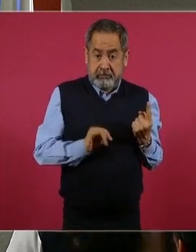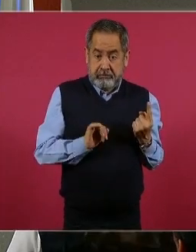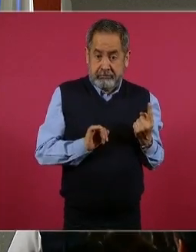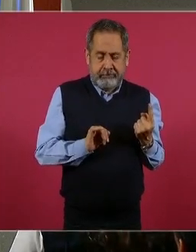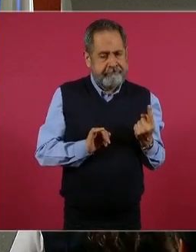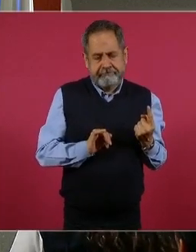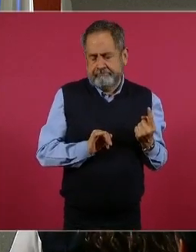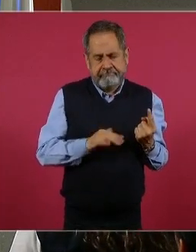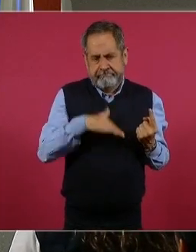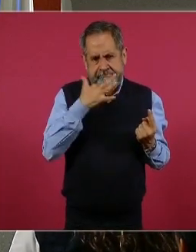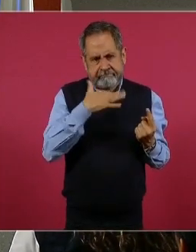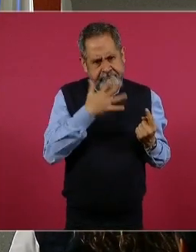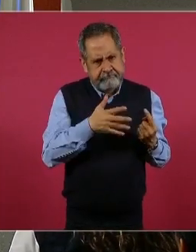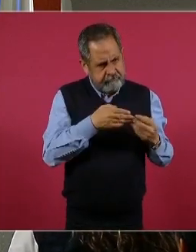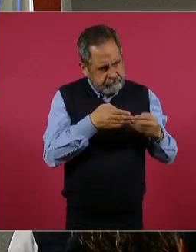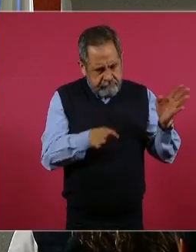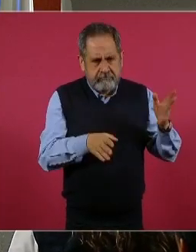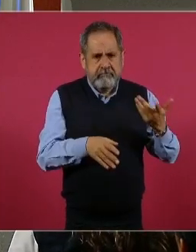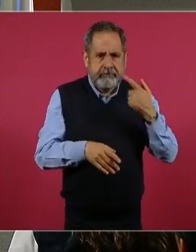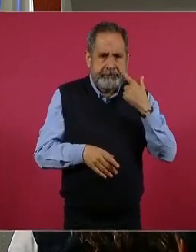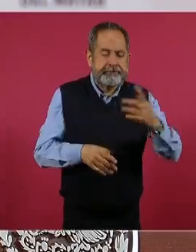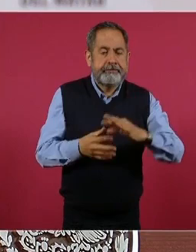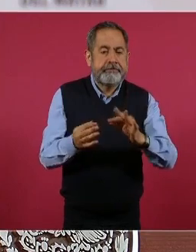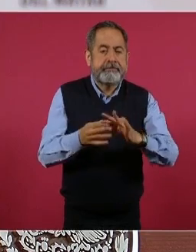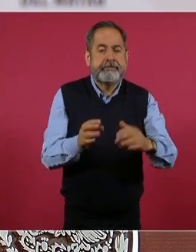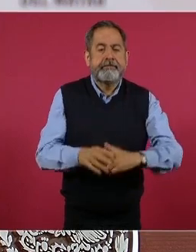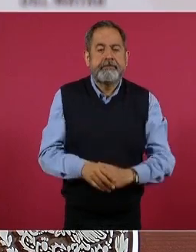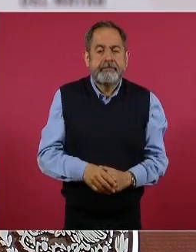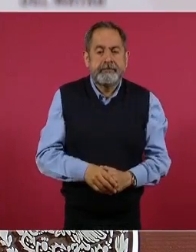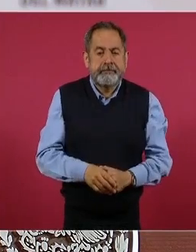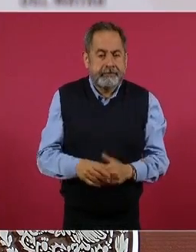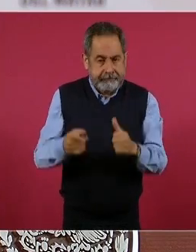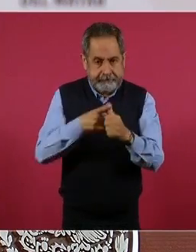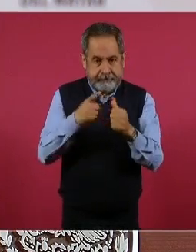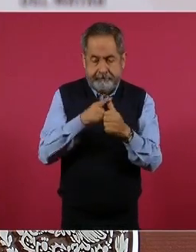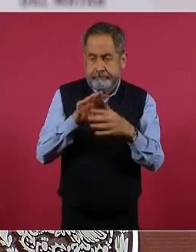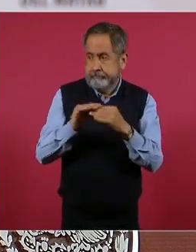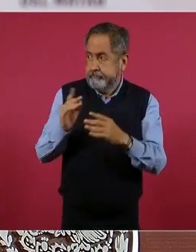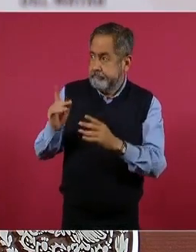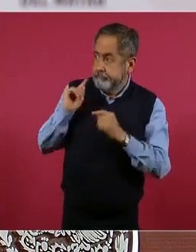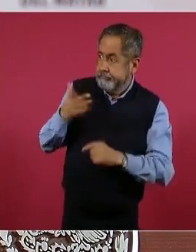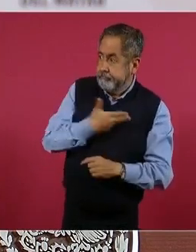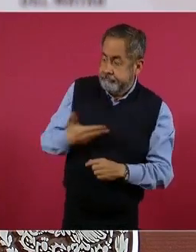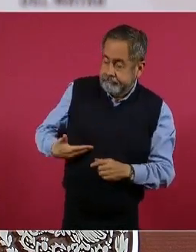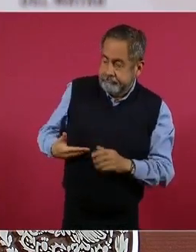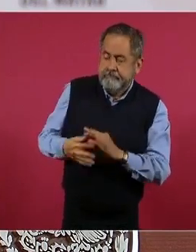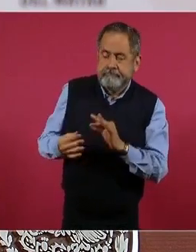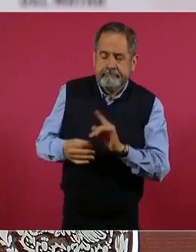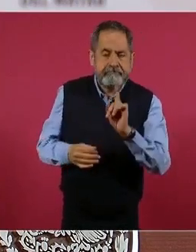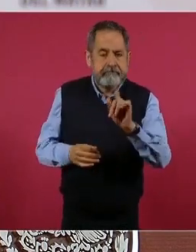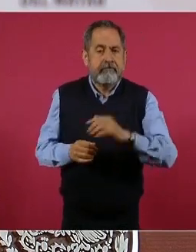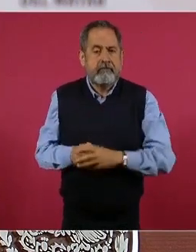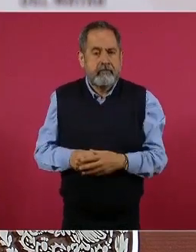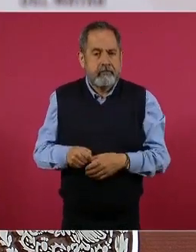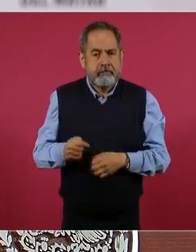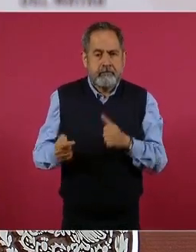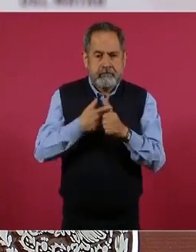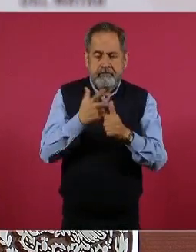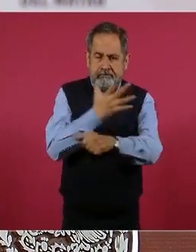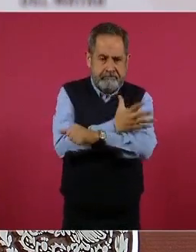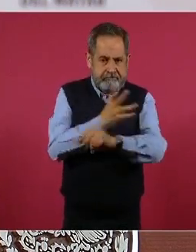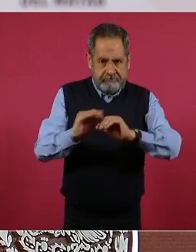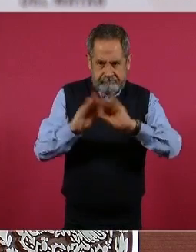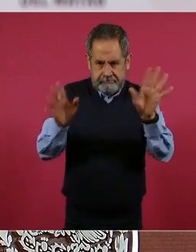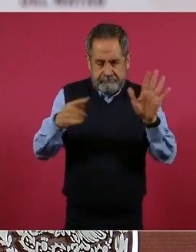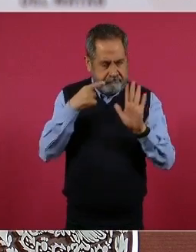Siguiente, por favor. En primer lugar, y como nos ha enseñado nuestro presidente, fuimos transparentes sobre